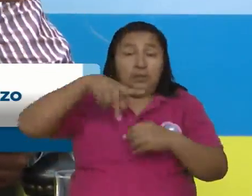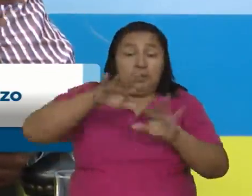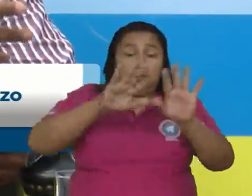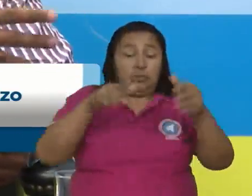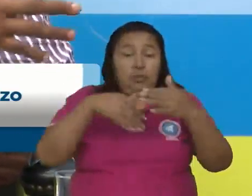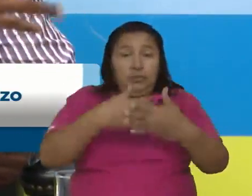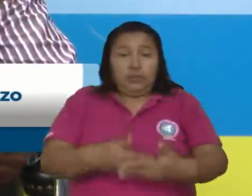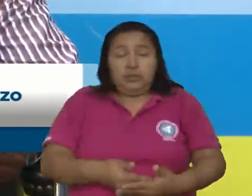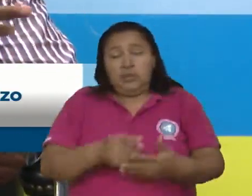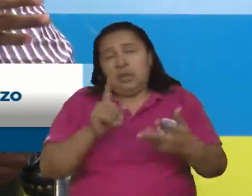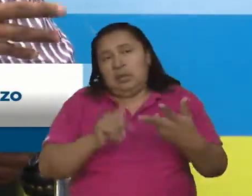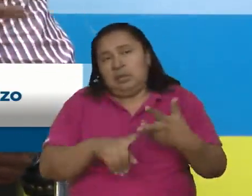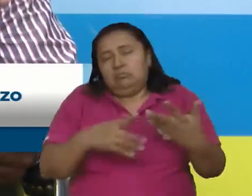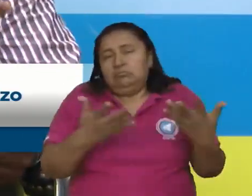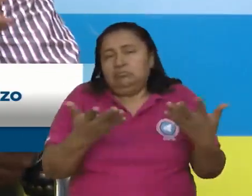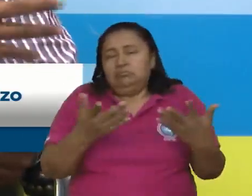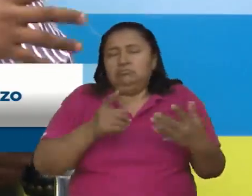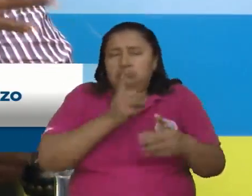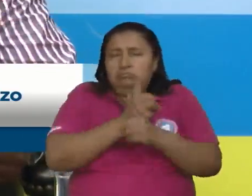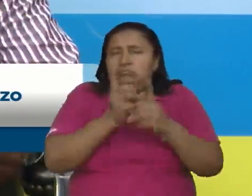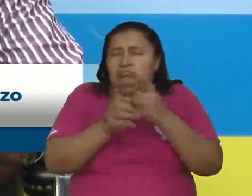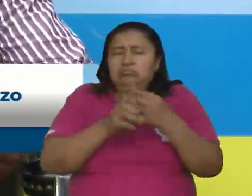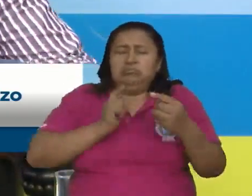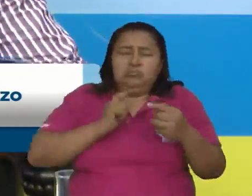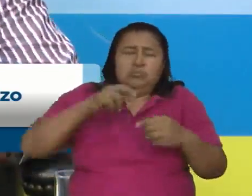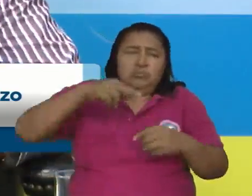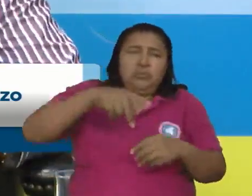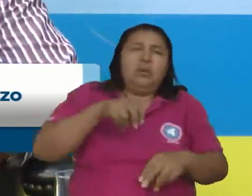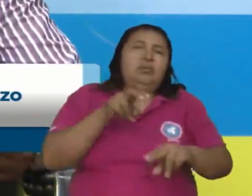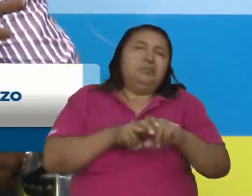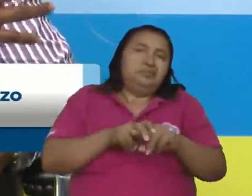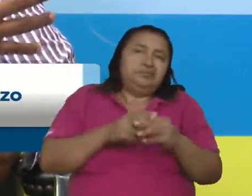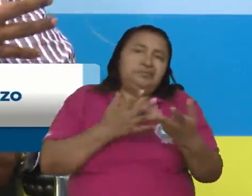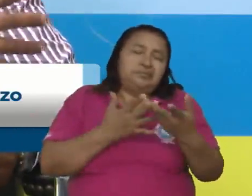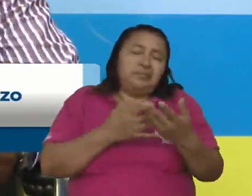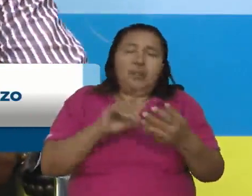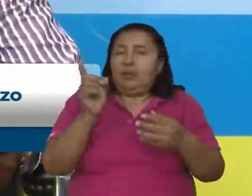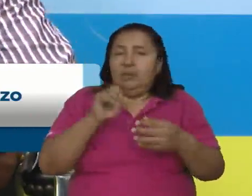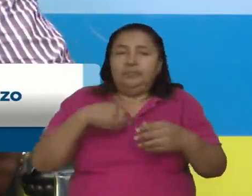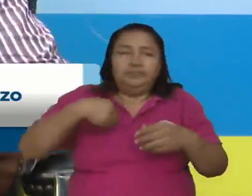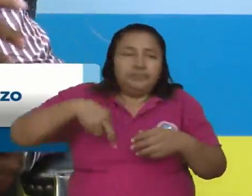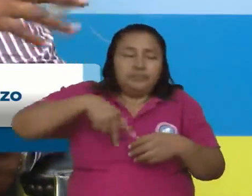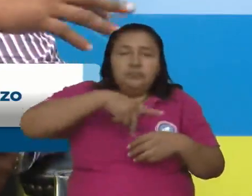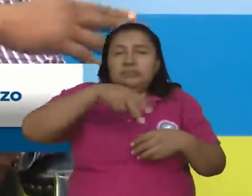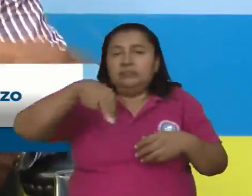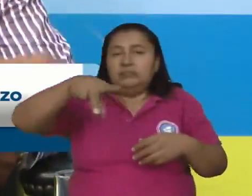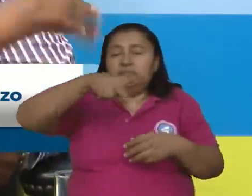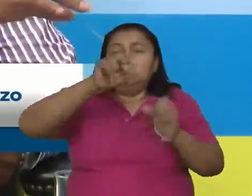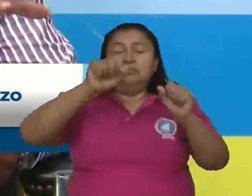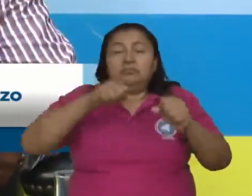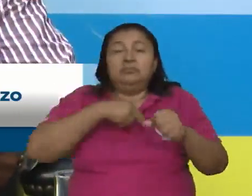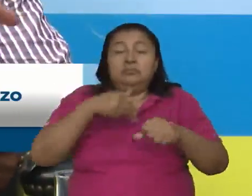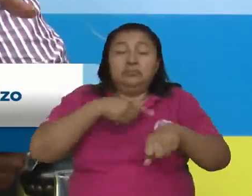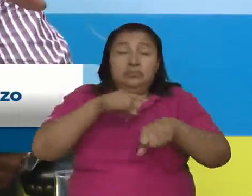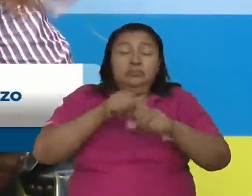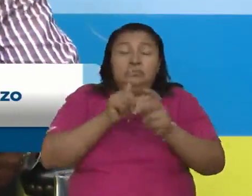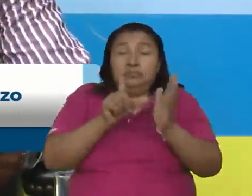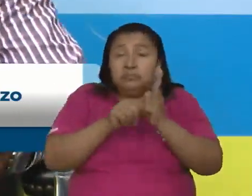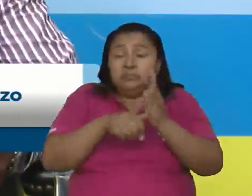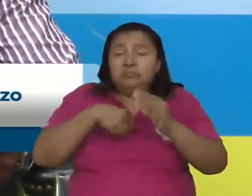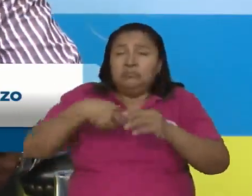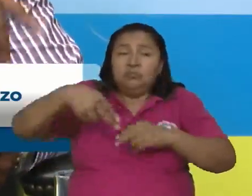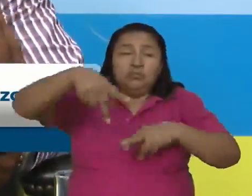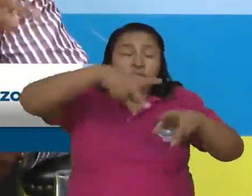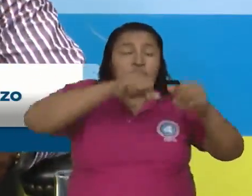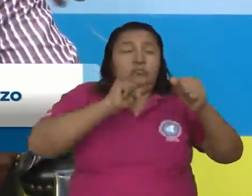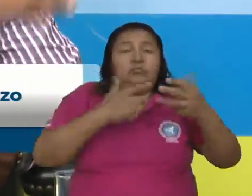¿Tiene que tener movimiento? Pues no quedarse quieta en un solo lugar, sino que dedicar unos cuantos minutos a